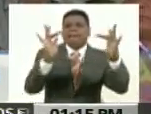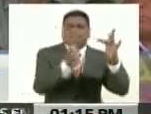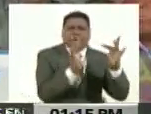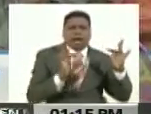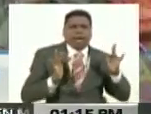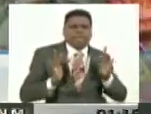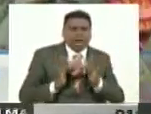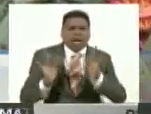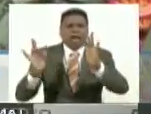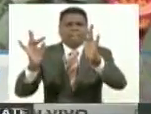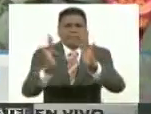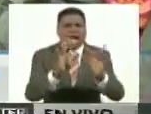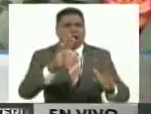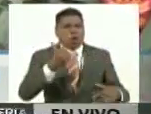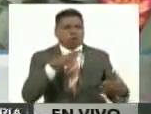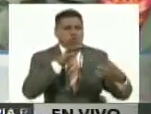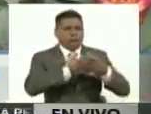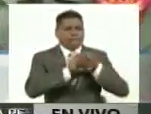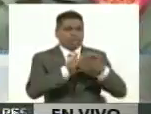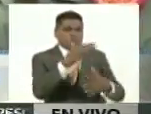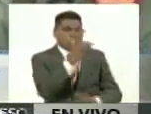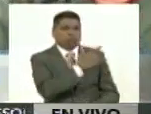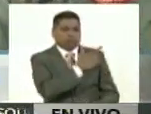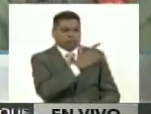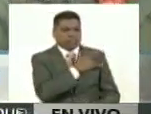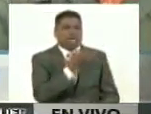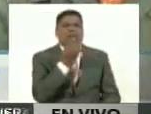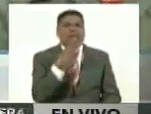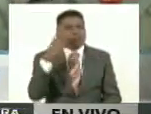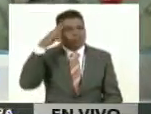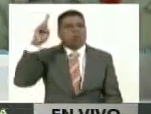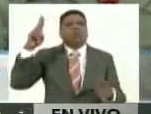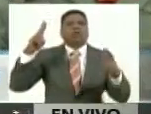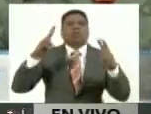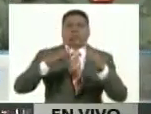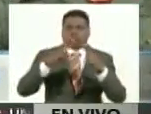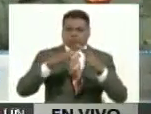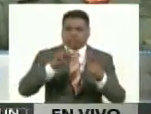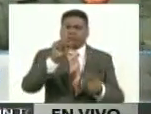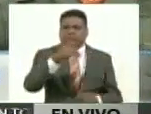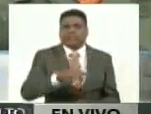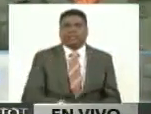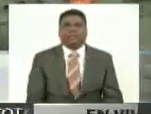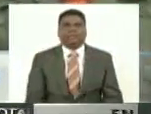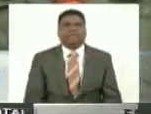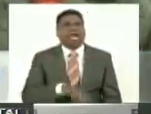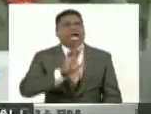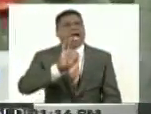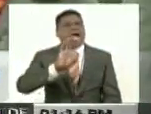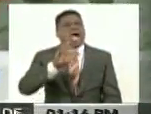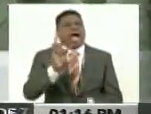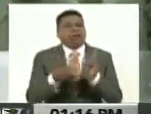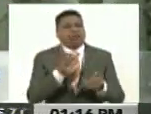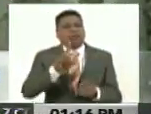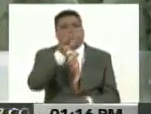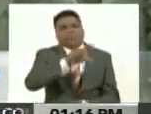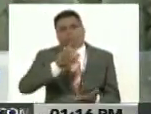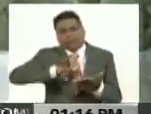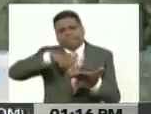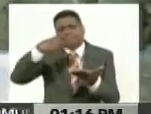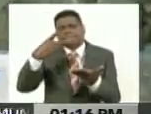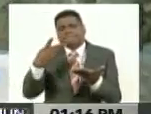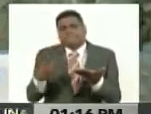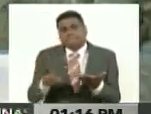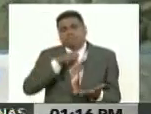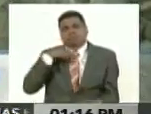en compañeros de universidades, y es bueno reconocerlo. Nos faltó ahí en los caídos el 4 de febrero los estudiantes